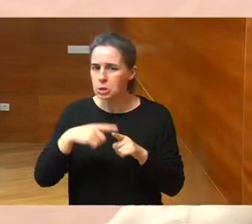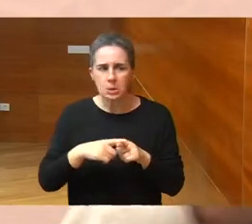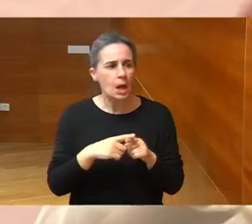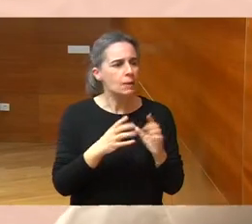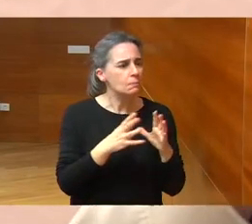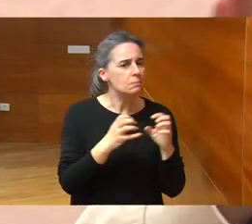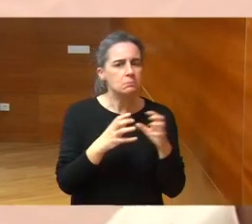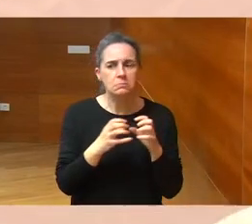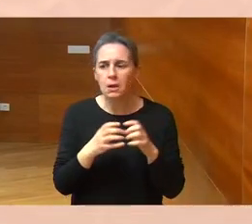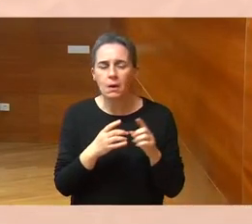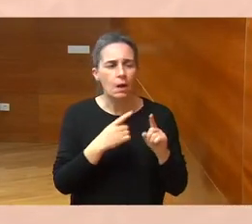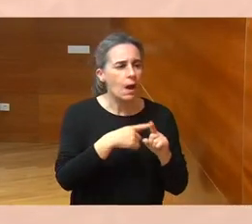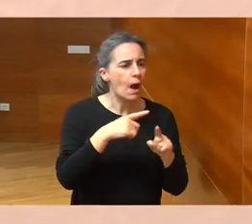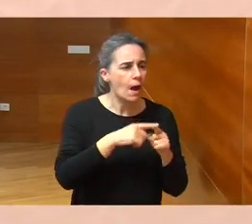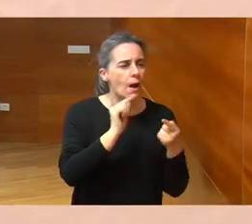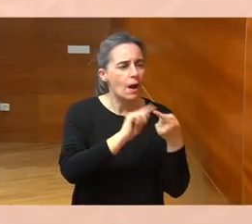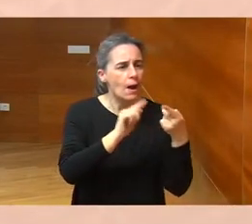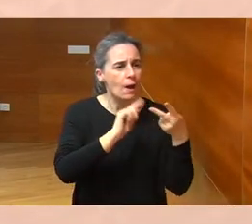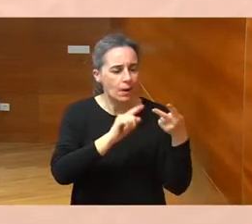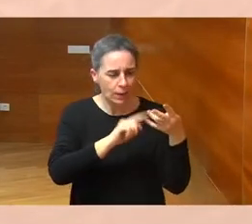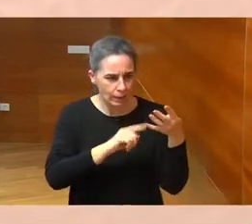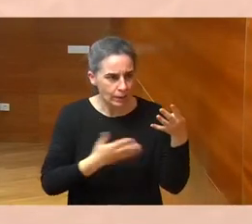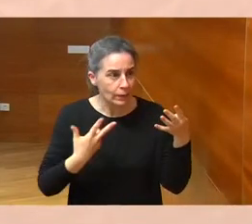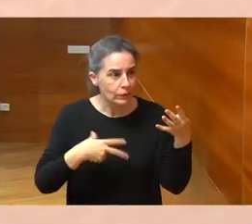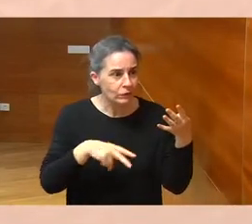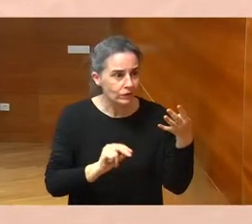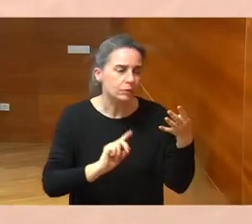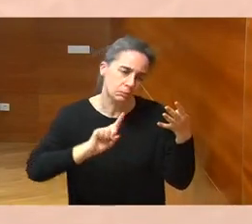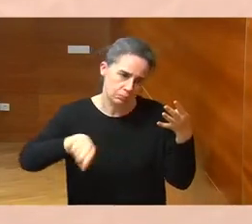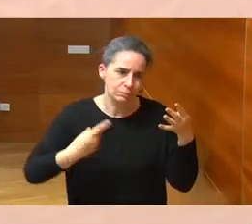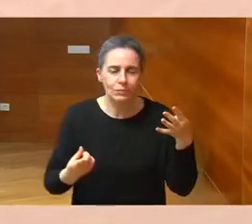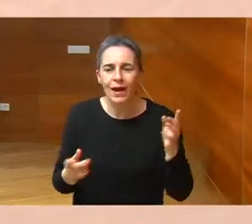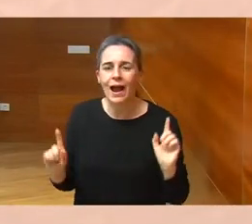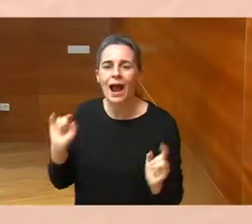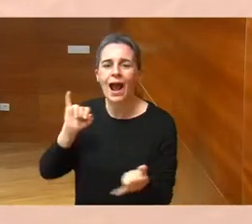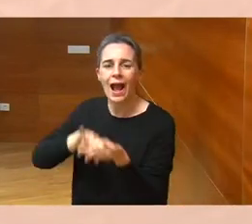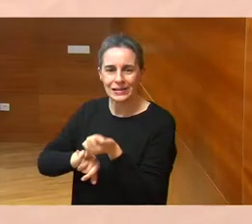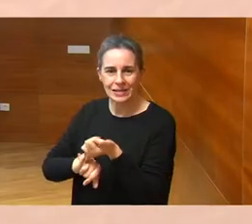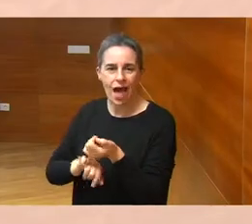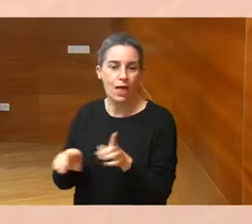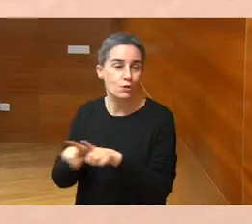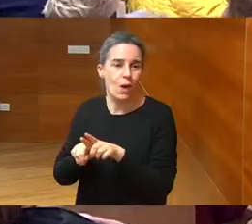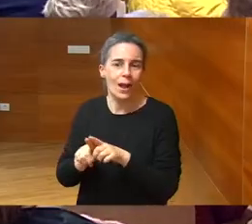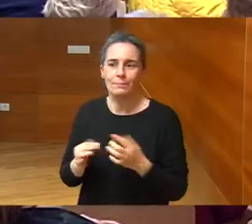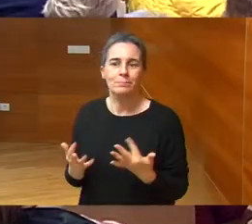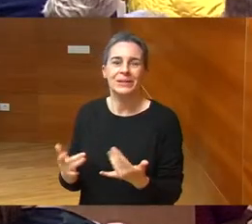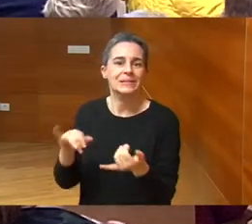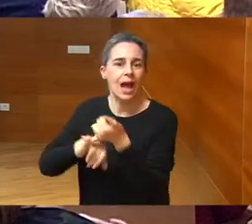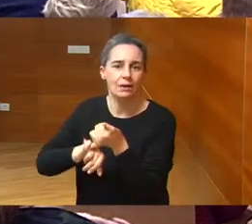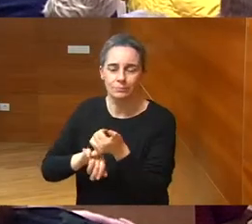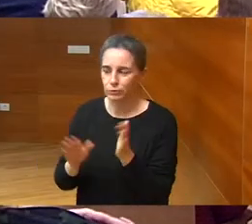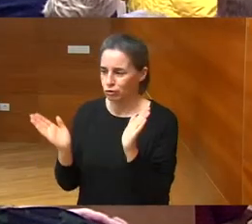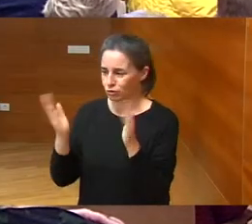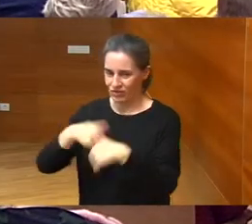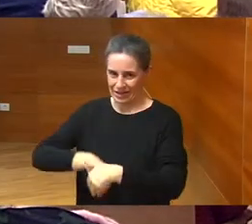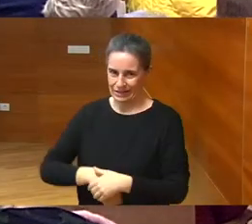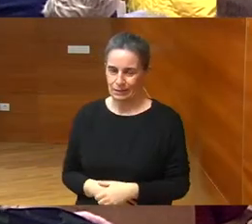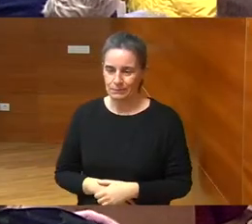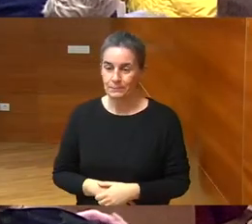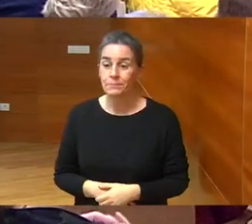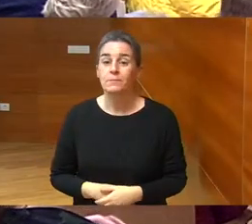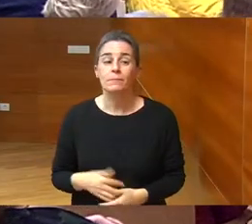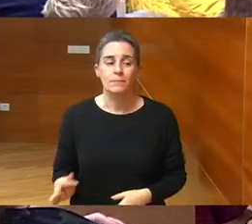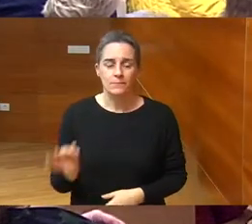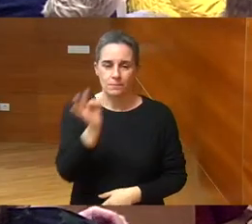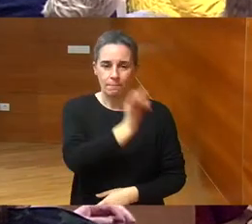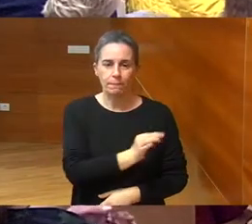después de casar para para un poco después también que como anay